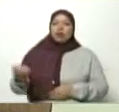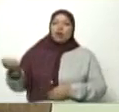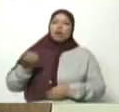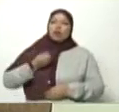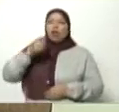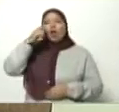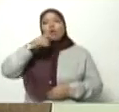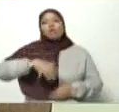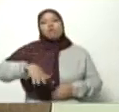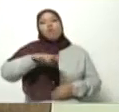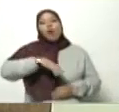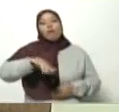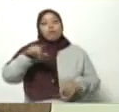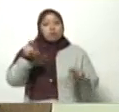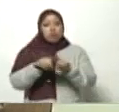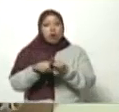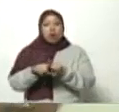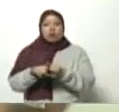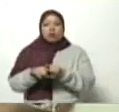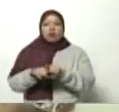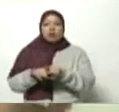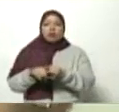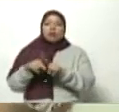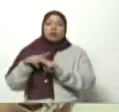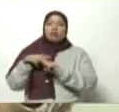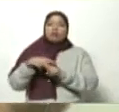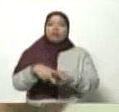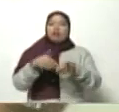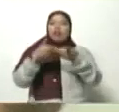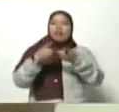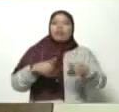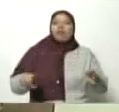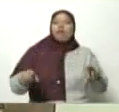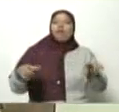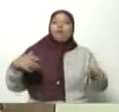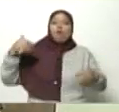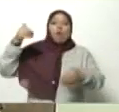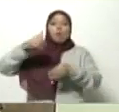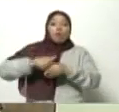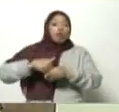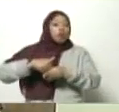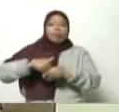haitiano. Ellos imponen su democracia a fuerza de bombas, no de votos.